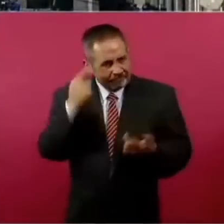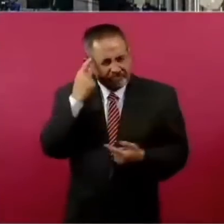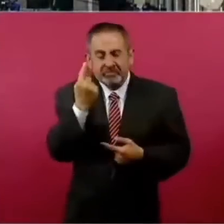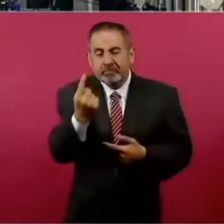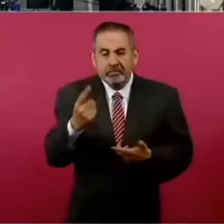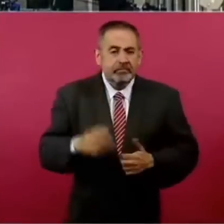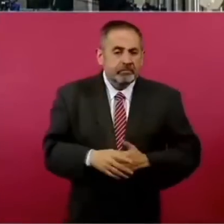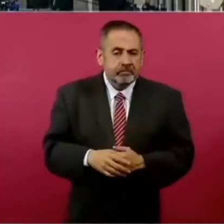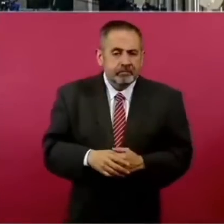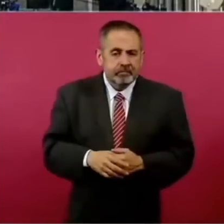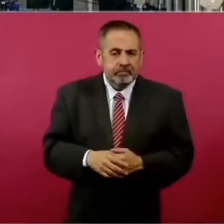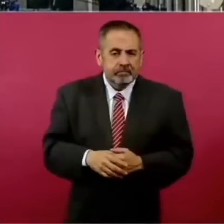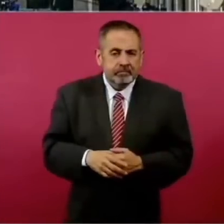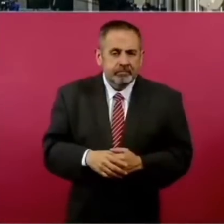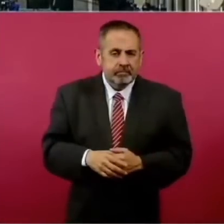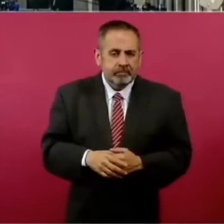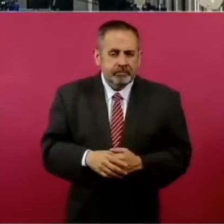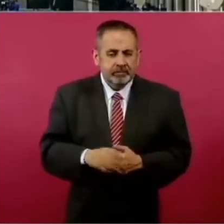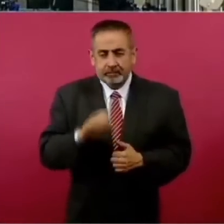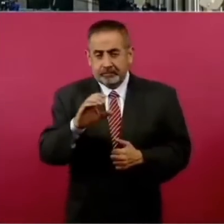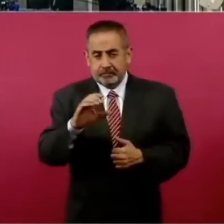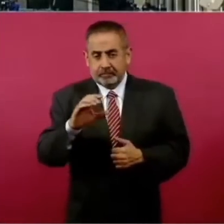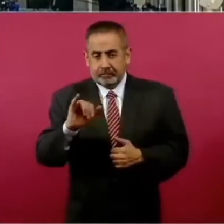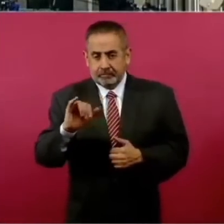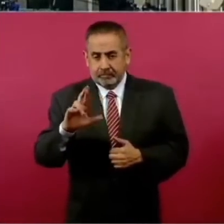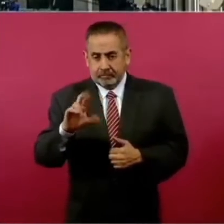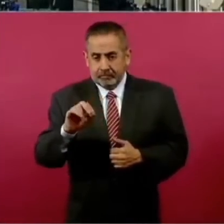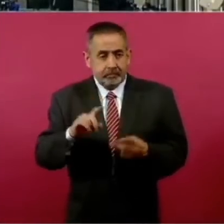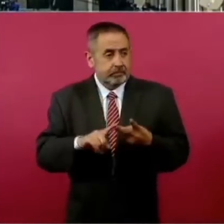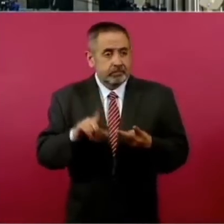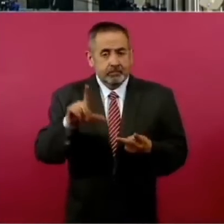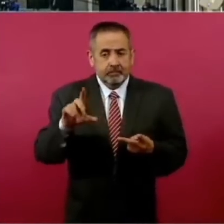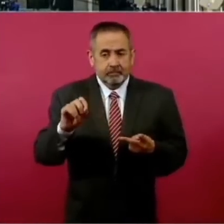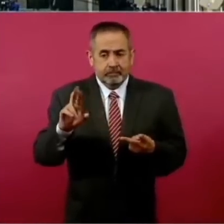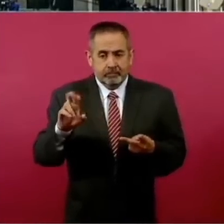no me van a decir que Ciro, ¿no? O que Loret,